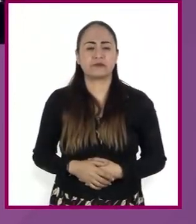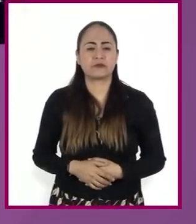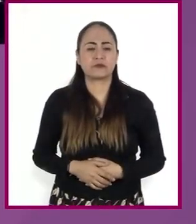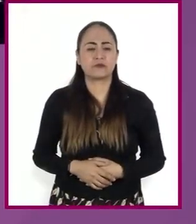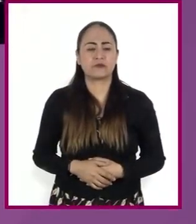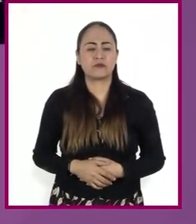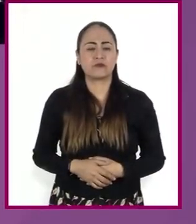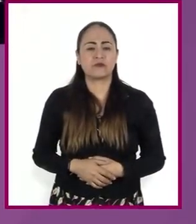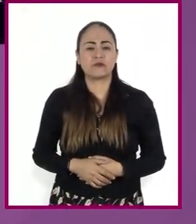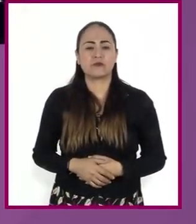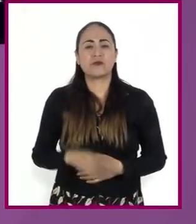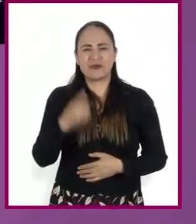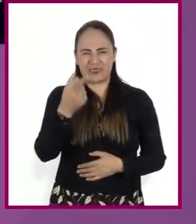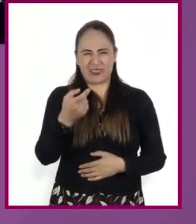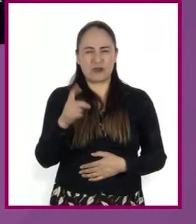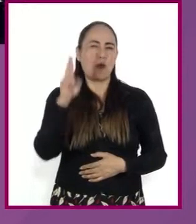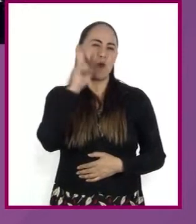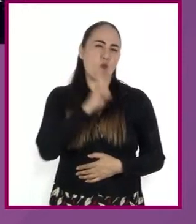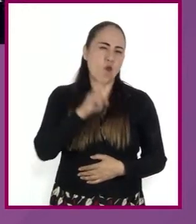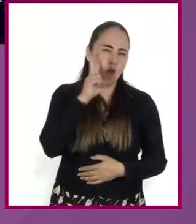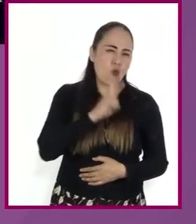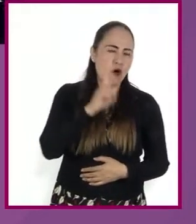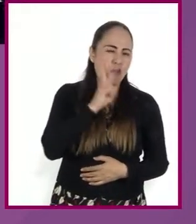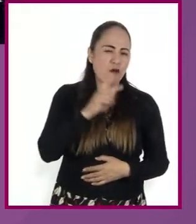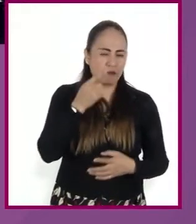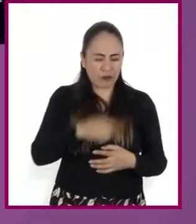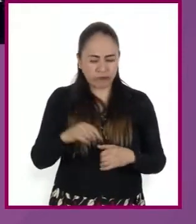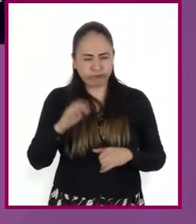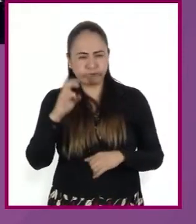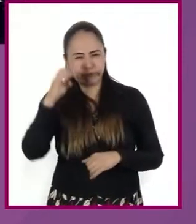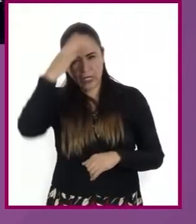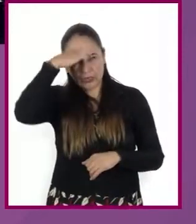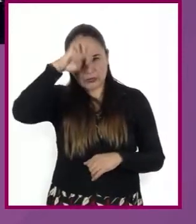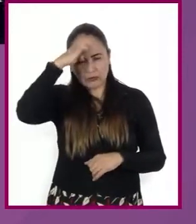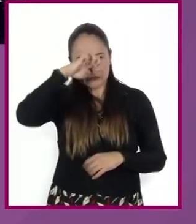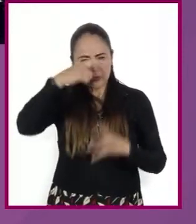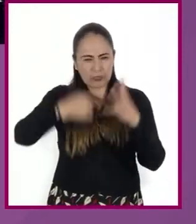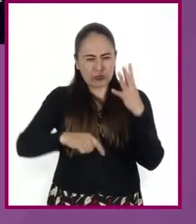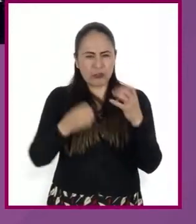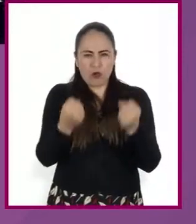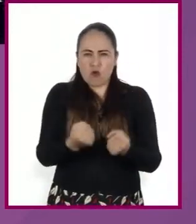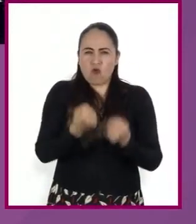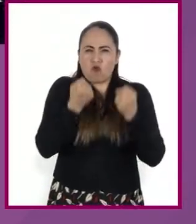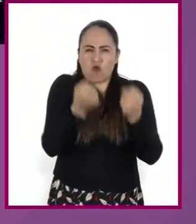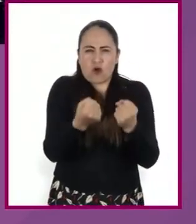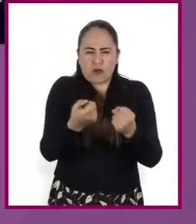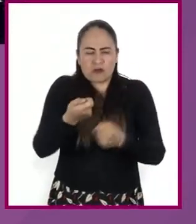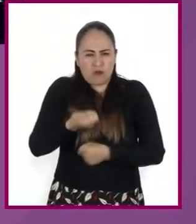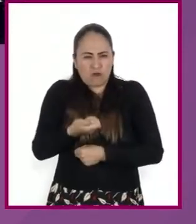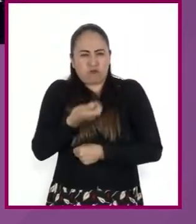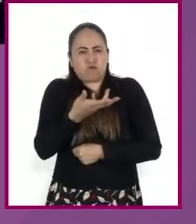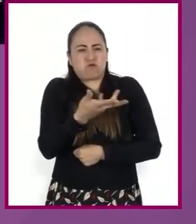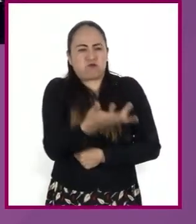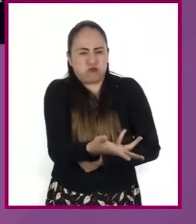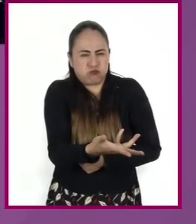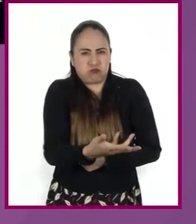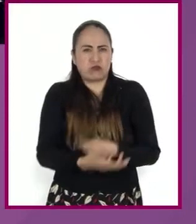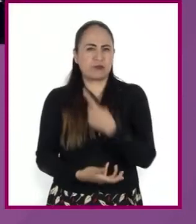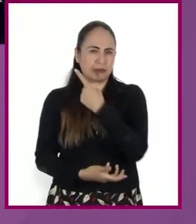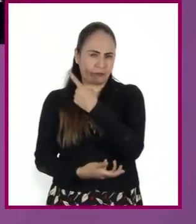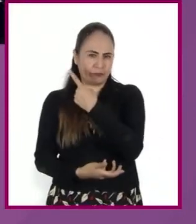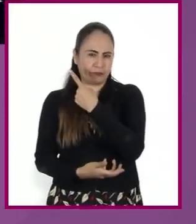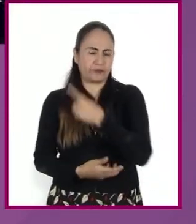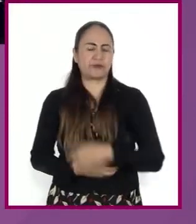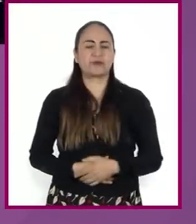A partir de este experimento, Newton planteó la existencia de una fuerza, a la que denominó fuerza de atracción gravitacional,